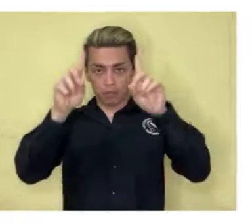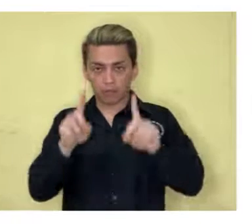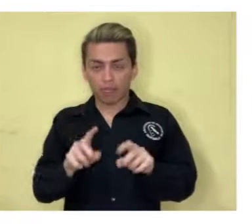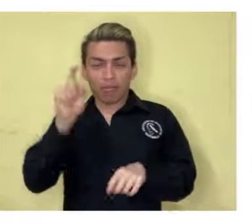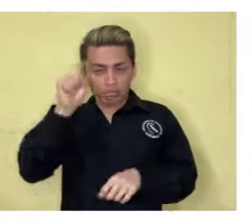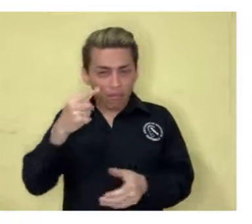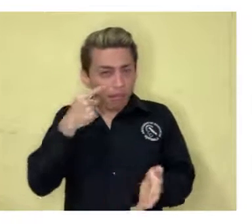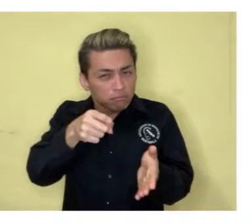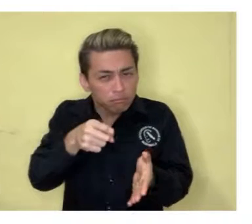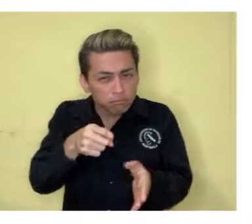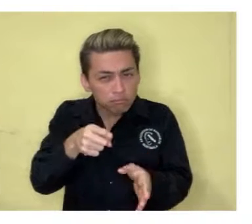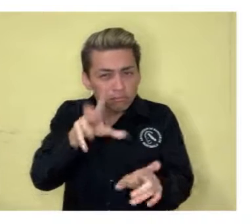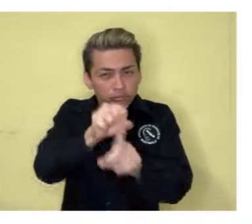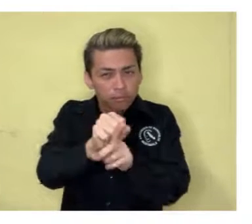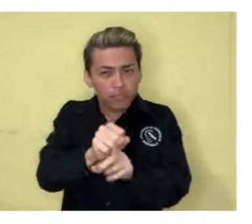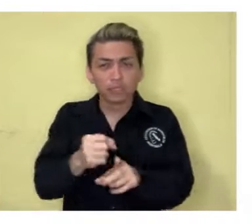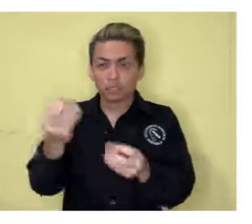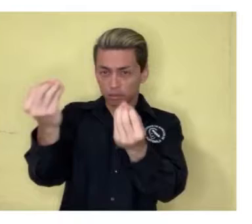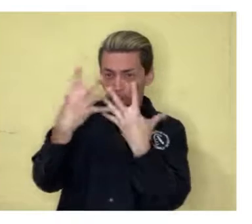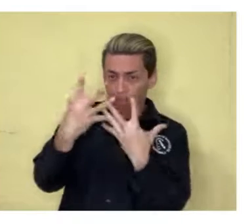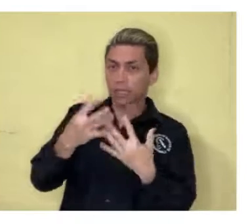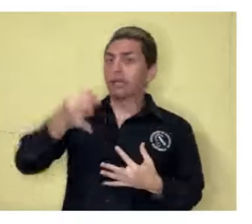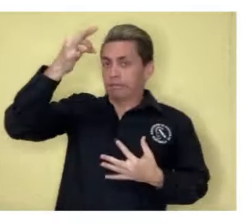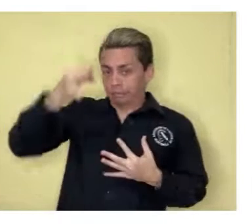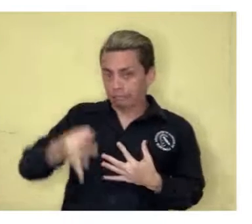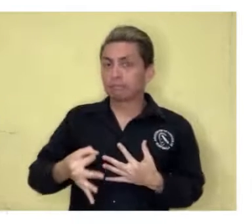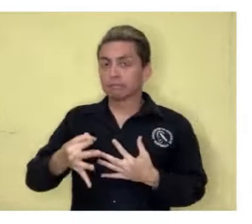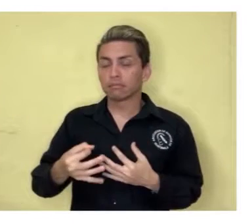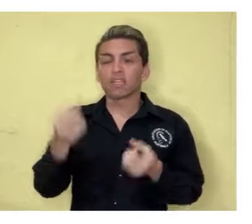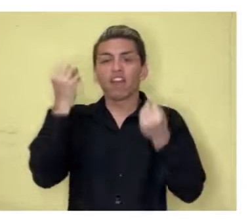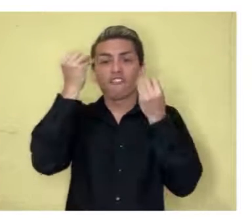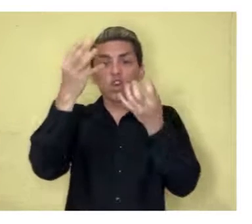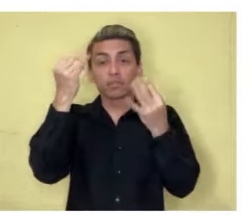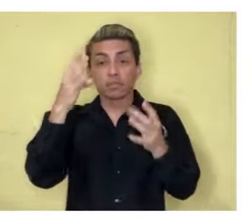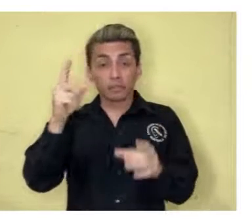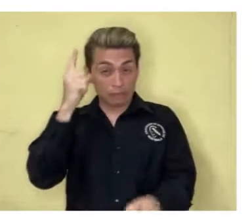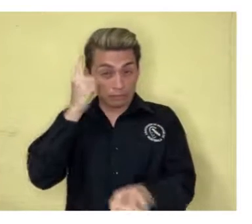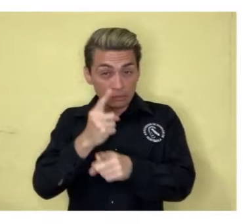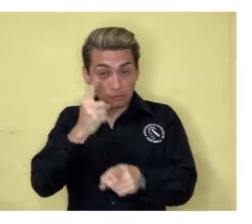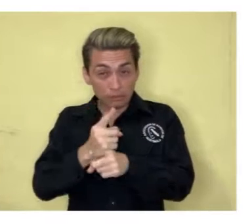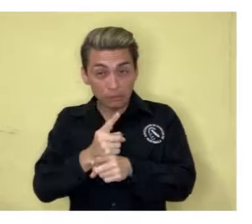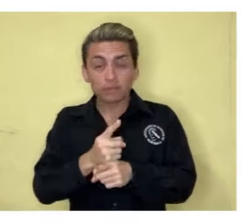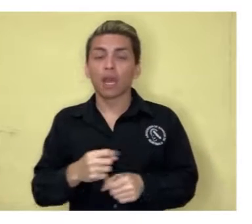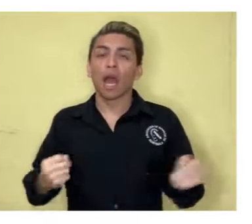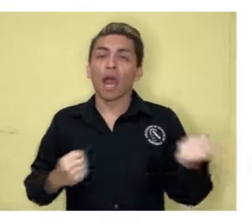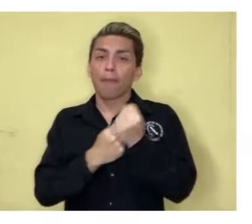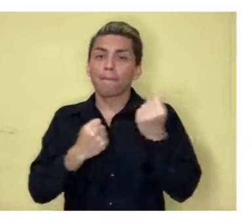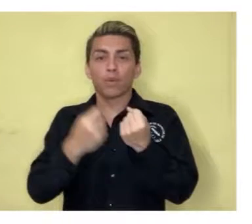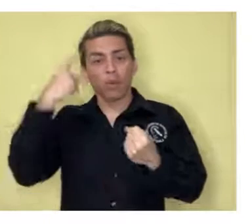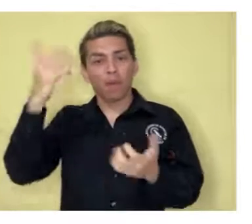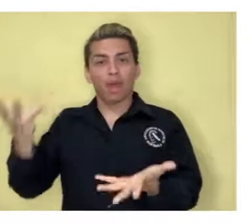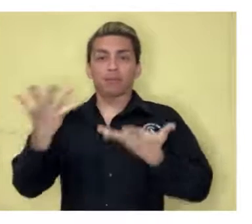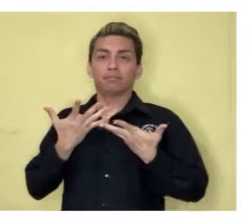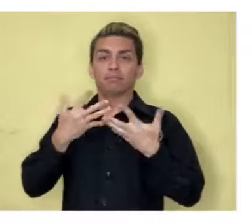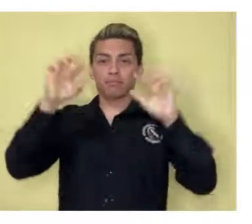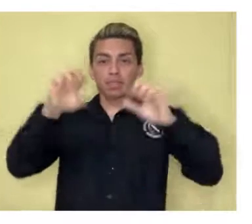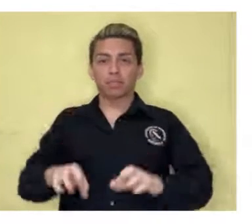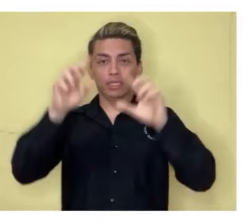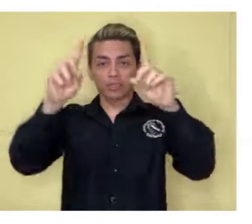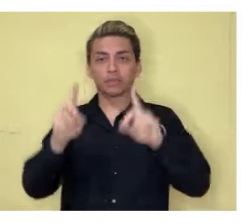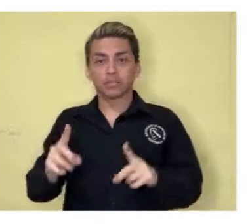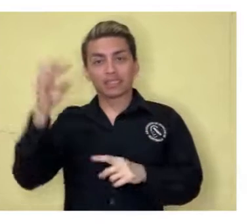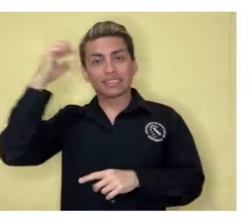discapacidad. Verifica que las fuentes que consultas sean oficiales. La información certera es un apoyo para